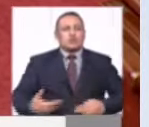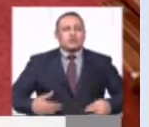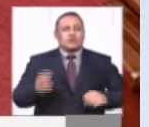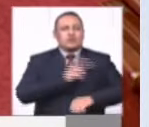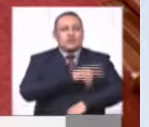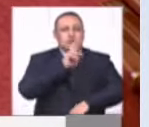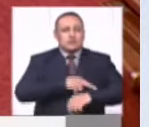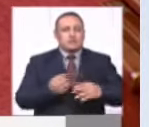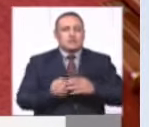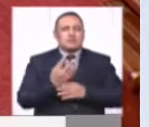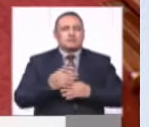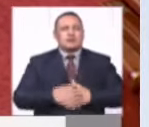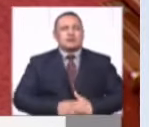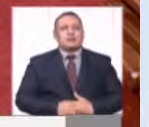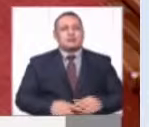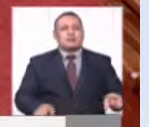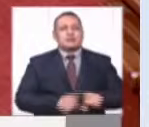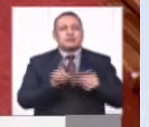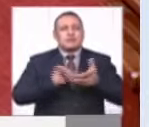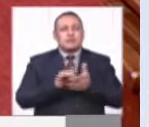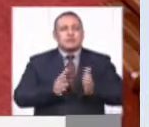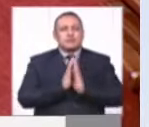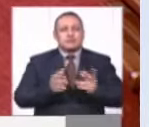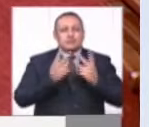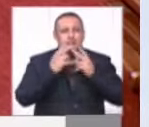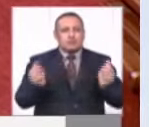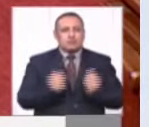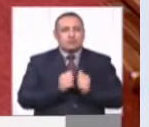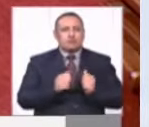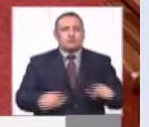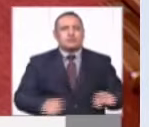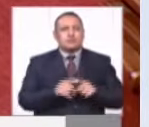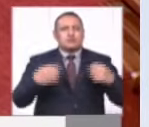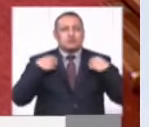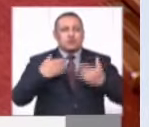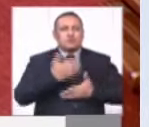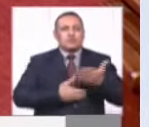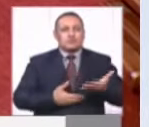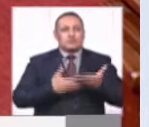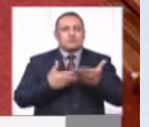regional de Arequipa. Se ha solicitado a través de oficios.